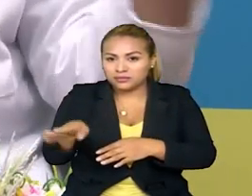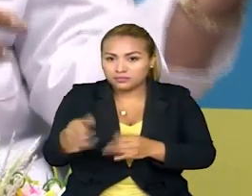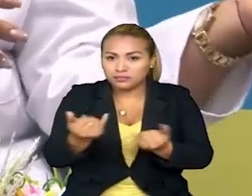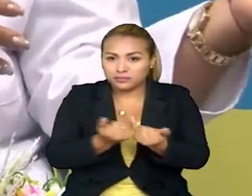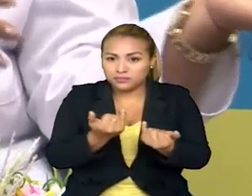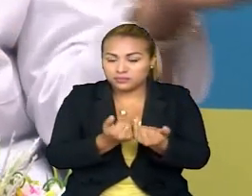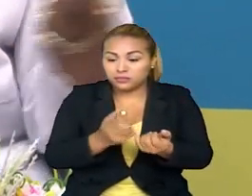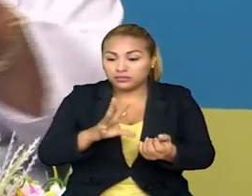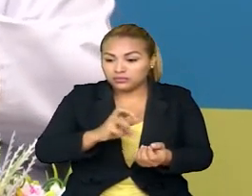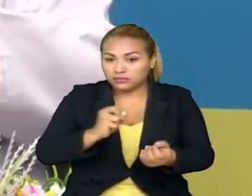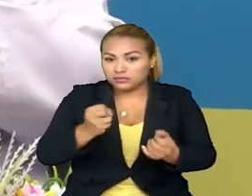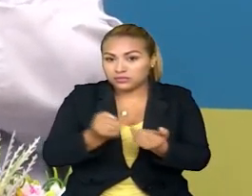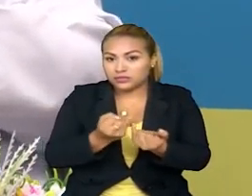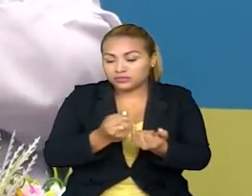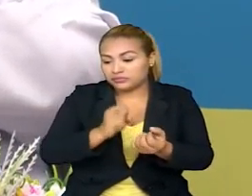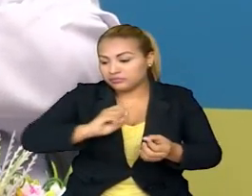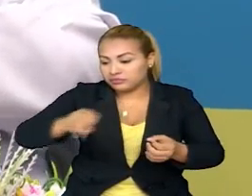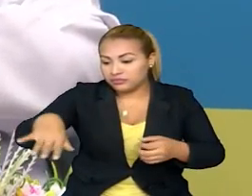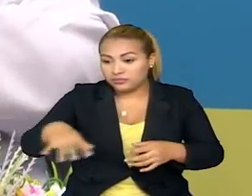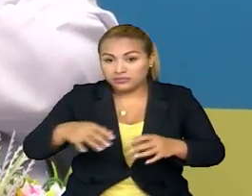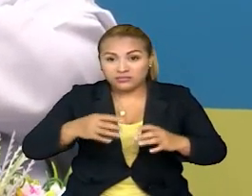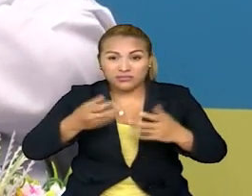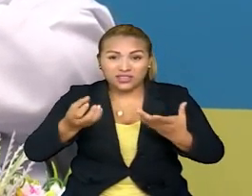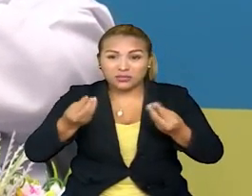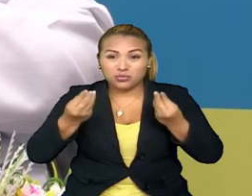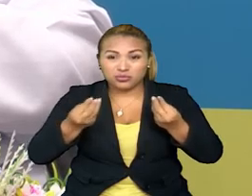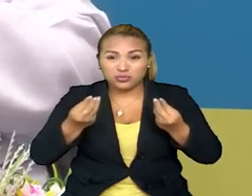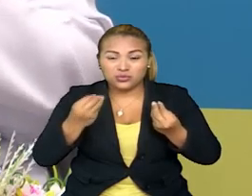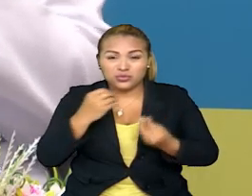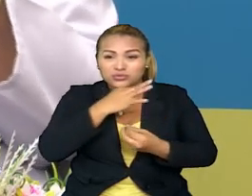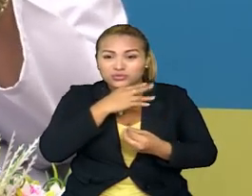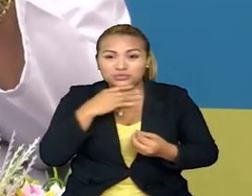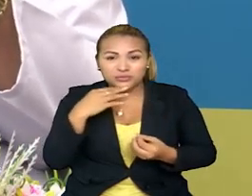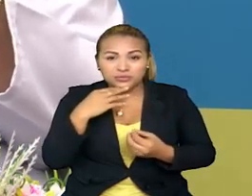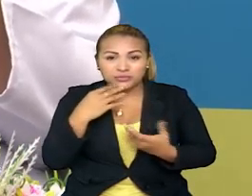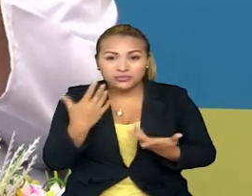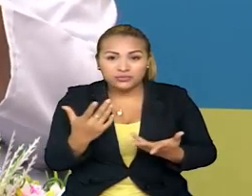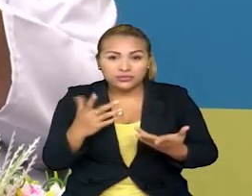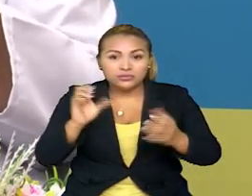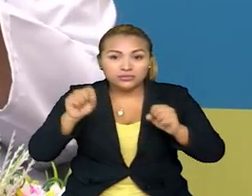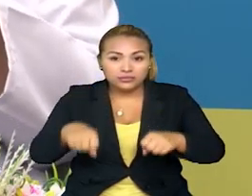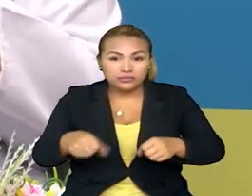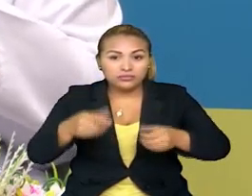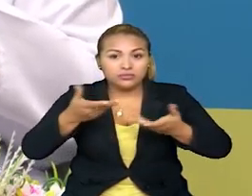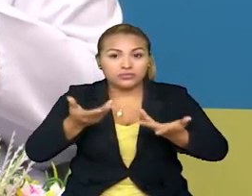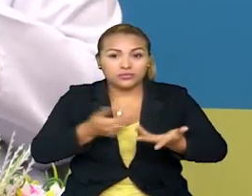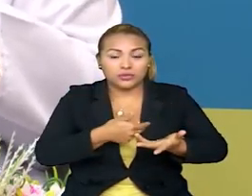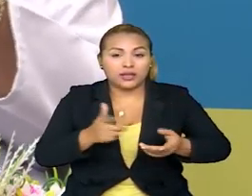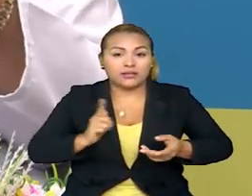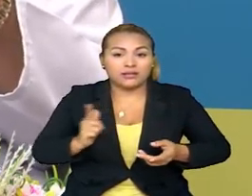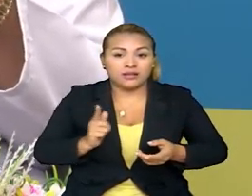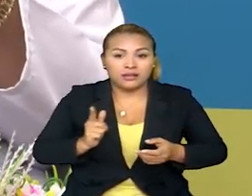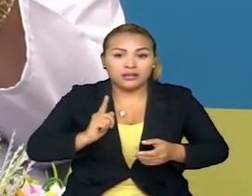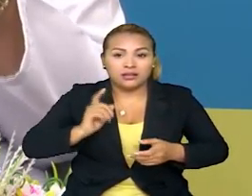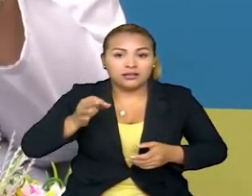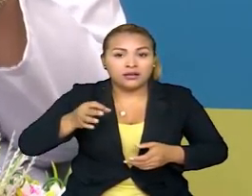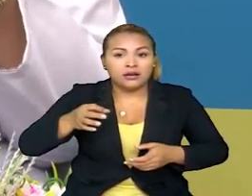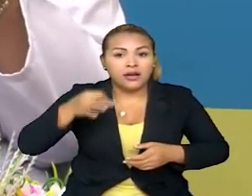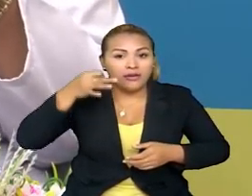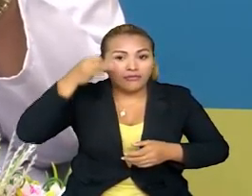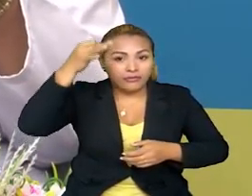vez de votar la a la papelera esa cáscara de huevo en cinco días va a acumular agua y un potencial creador entonces